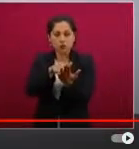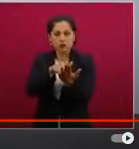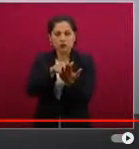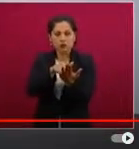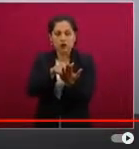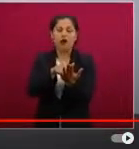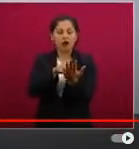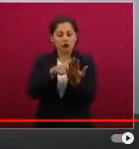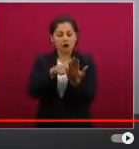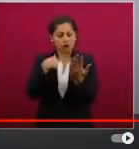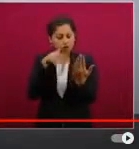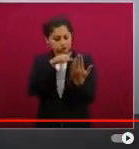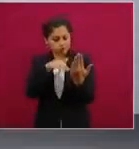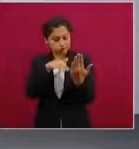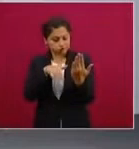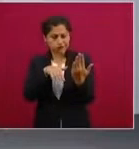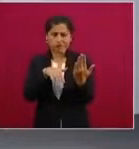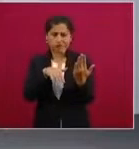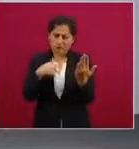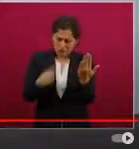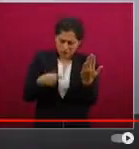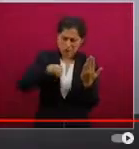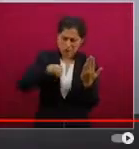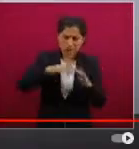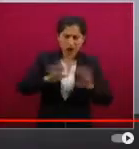Pero ya hay en varias partes del mundo